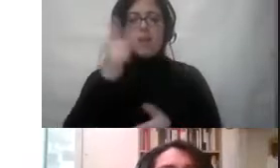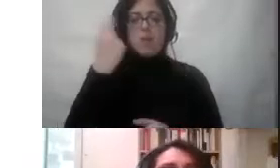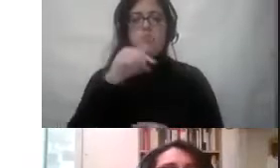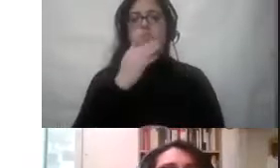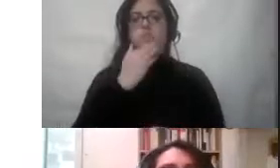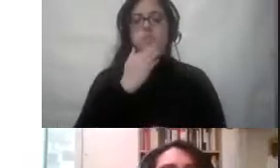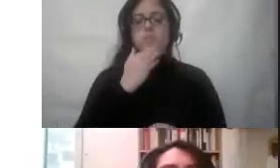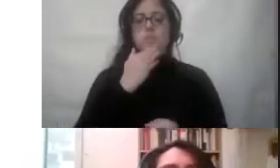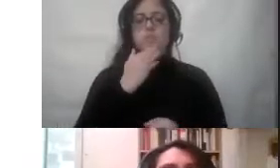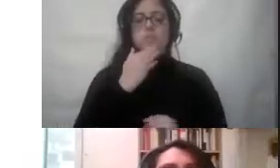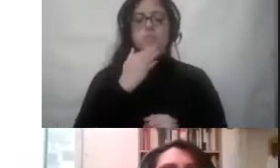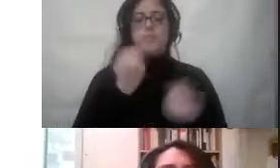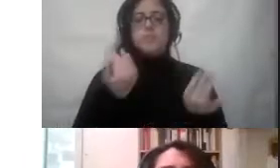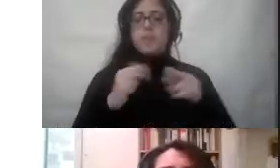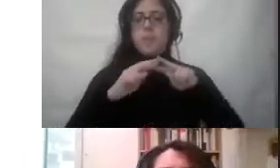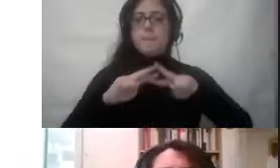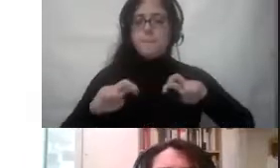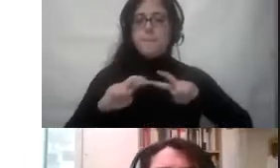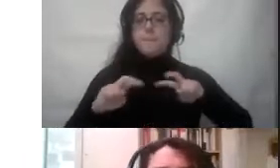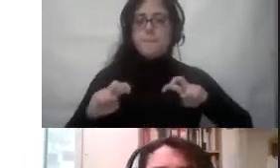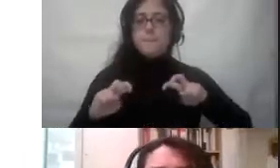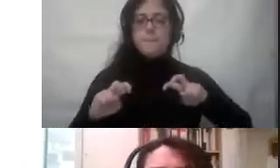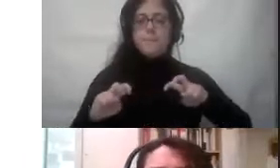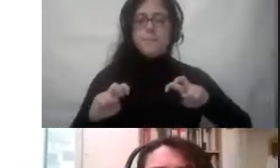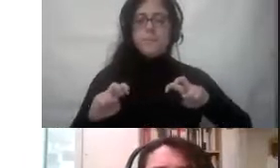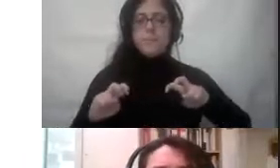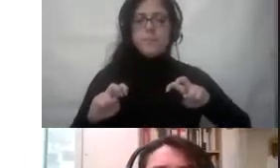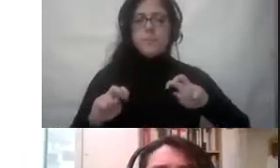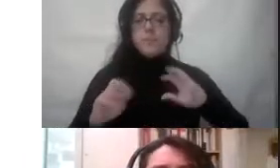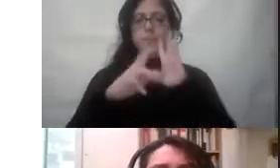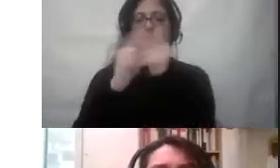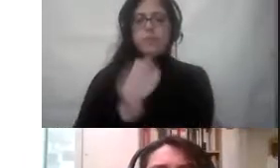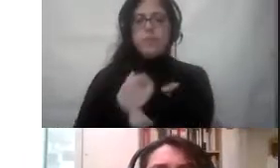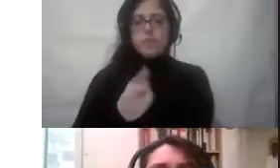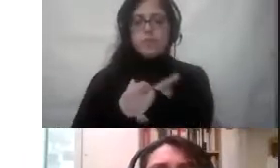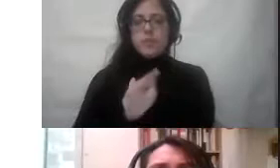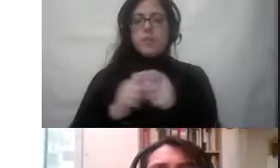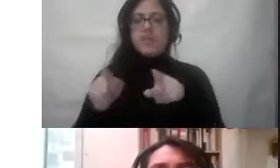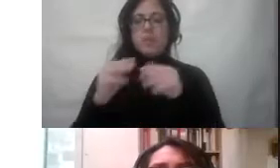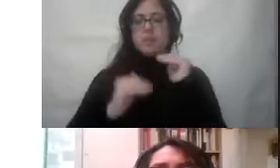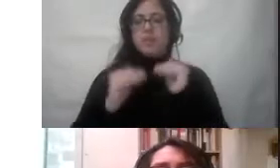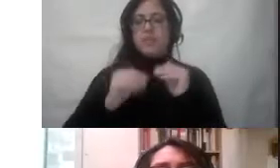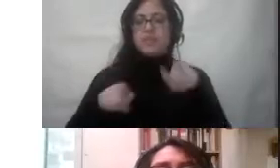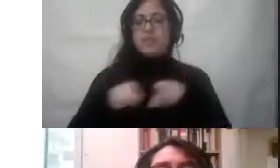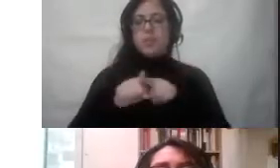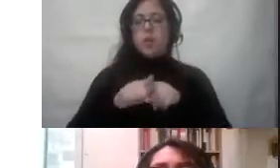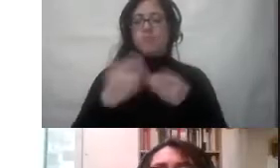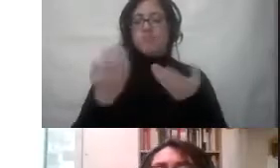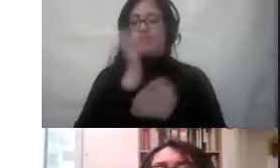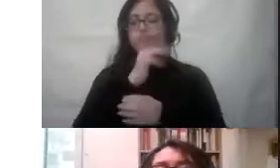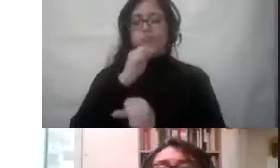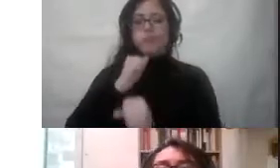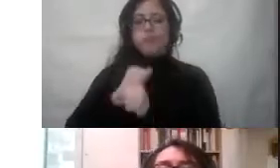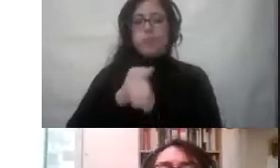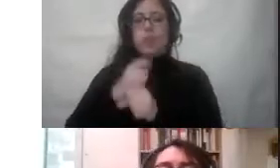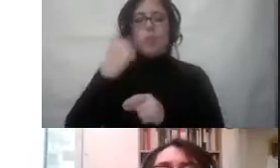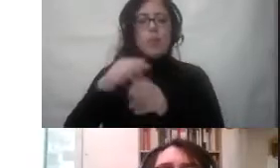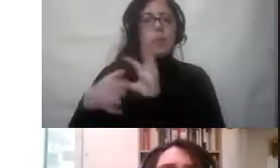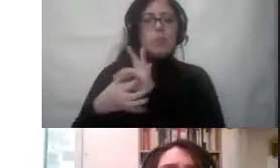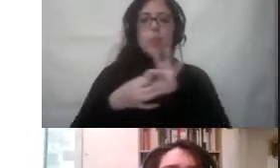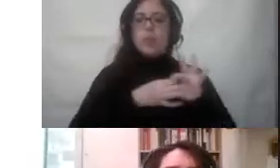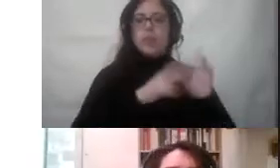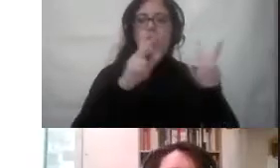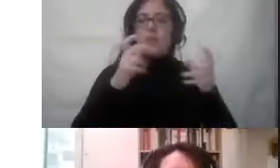podemos analizar lo que las familias están quedando cesantes desde una perspectiva de una crisis económica